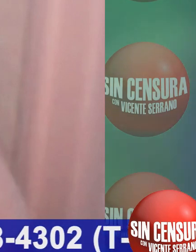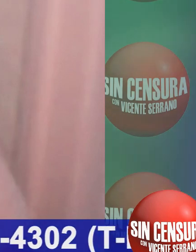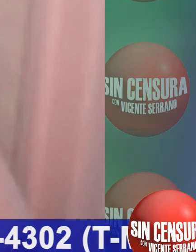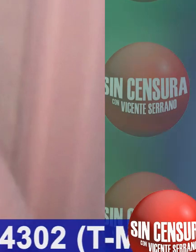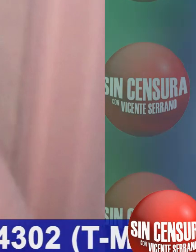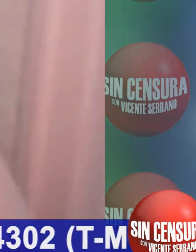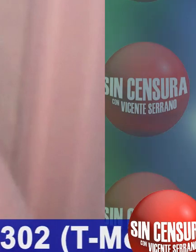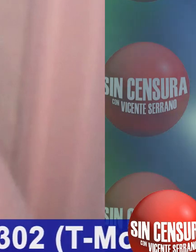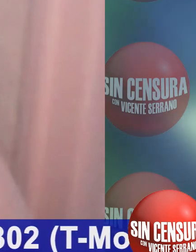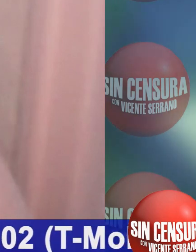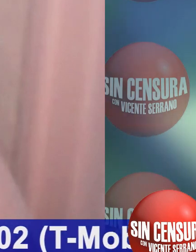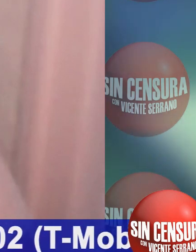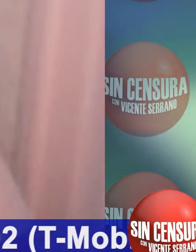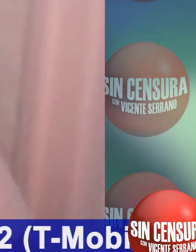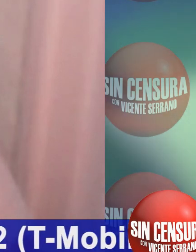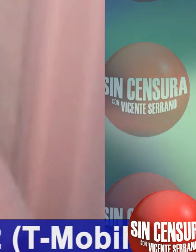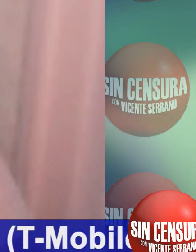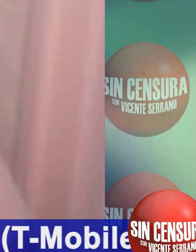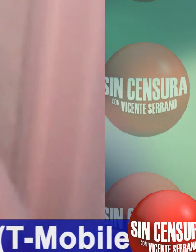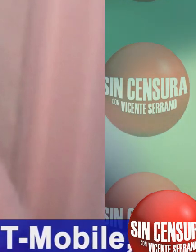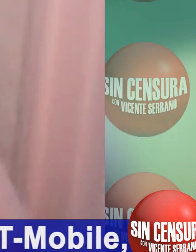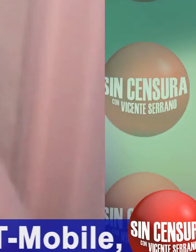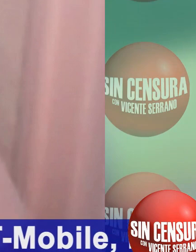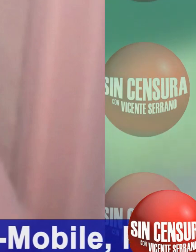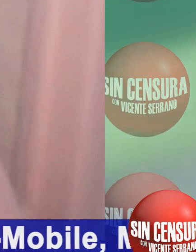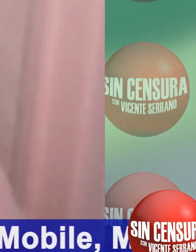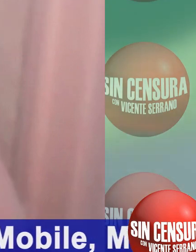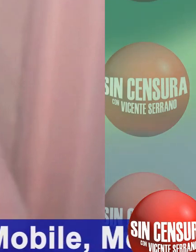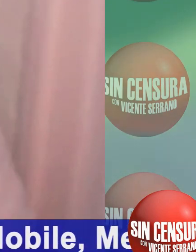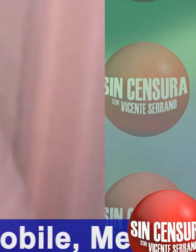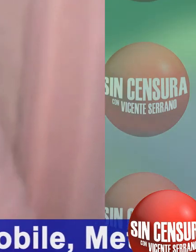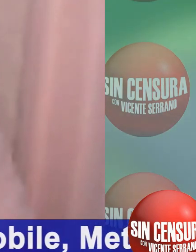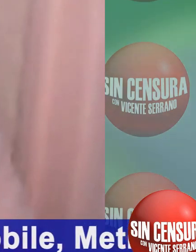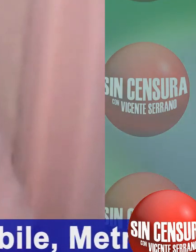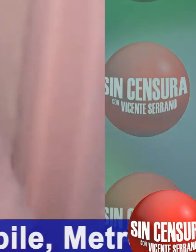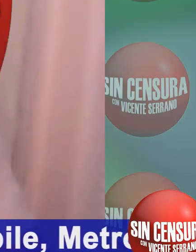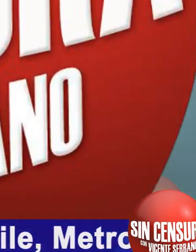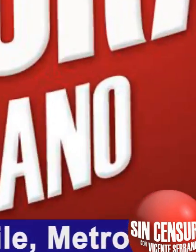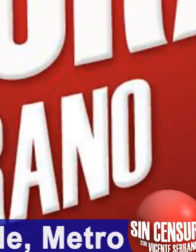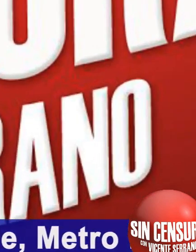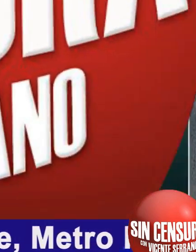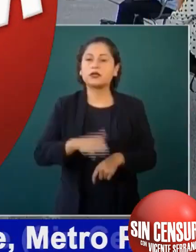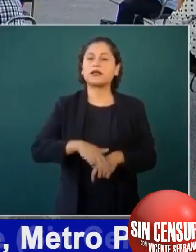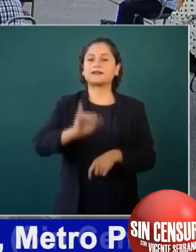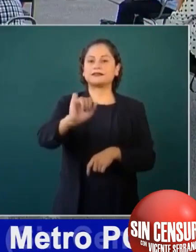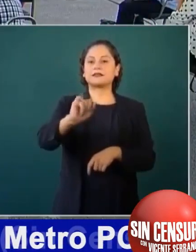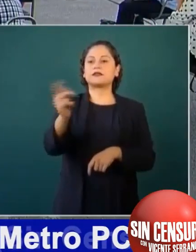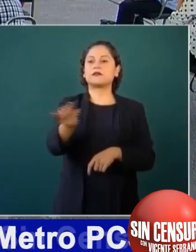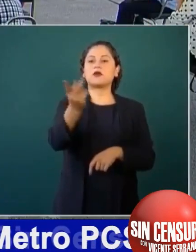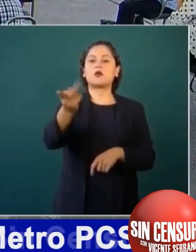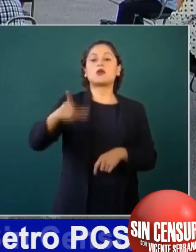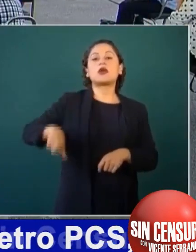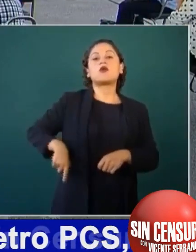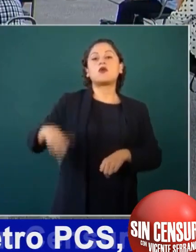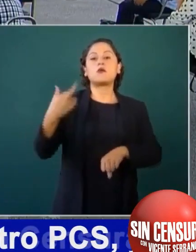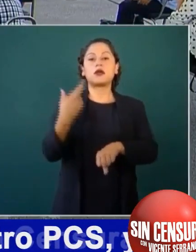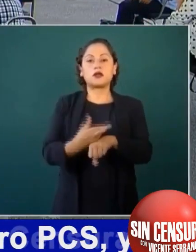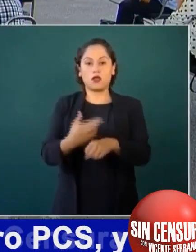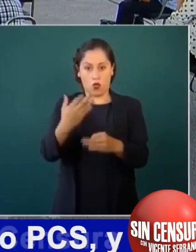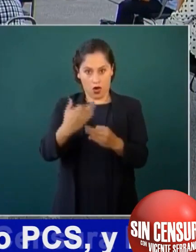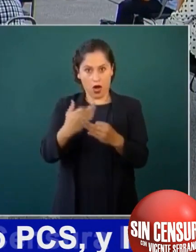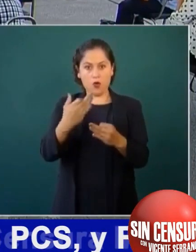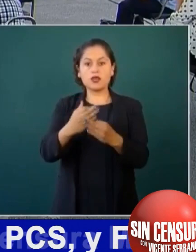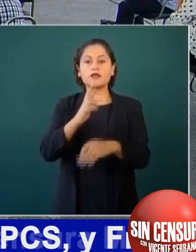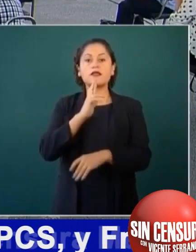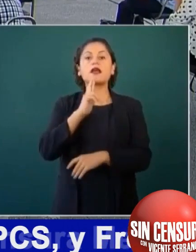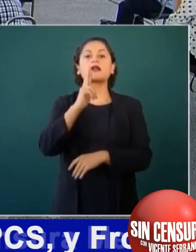de Tamaulipas, Francisco García Cabeza de Vaca. Adelante. Gobernador, ¿qué responde desde esta tribuna